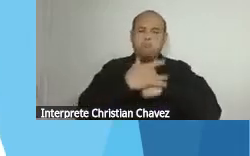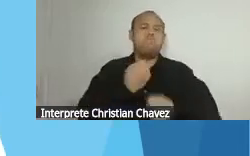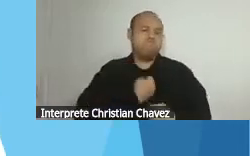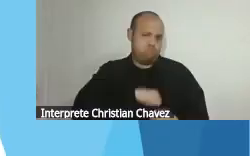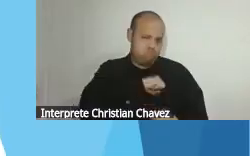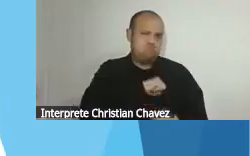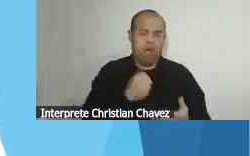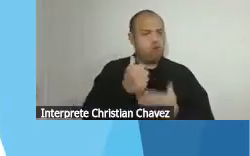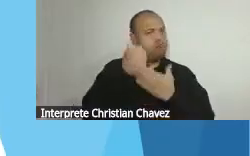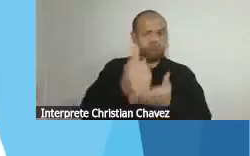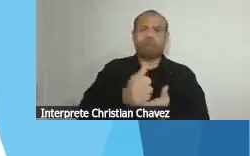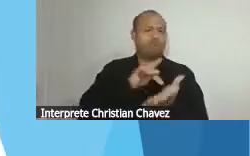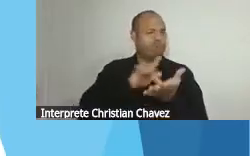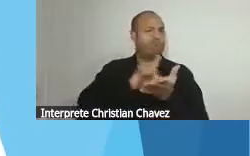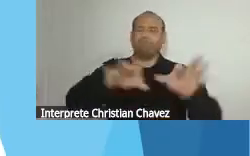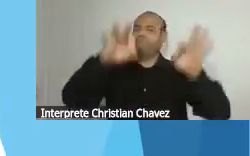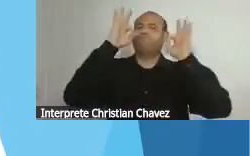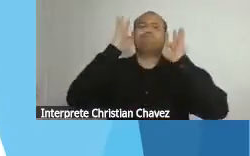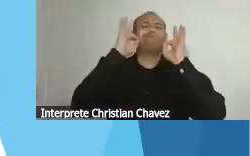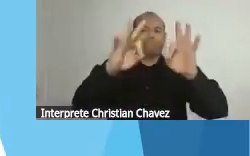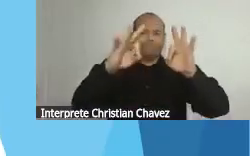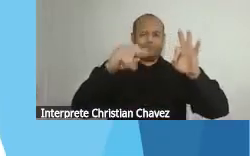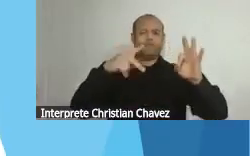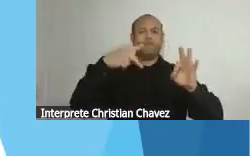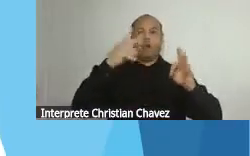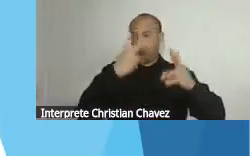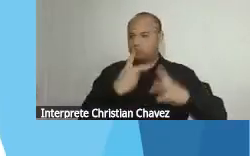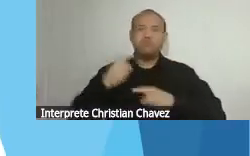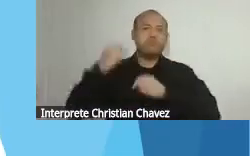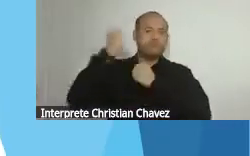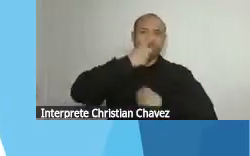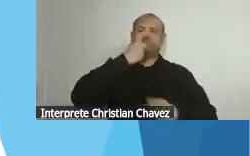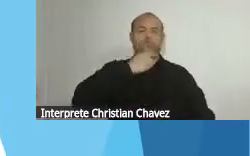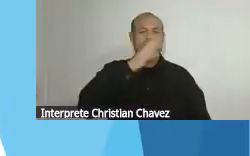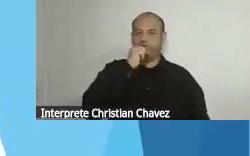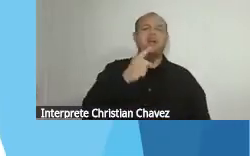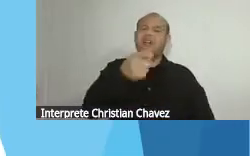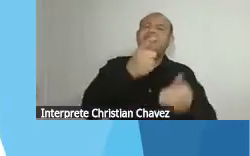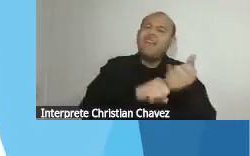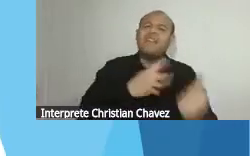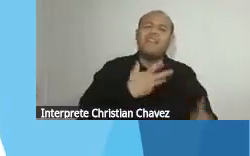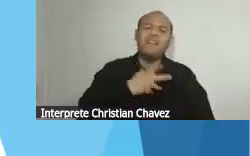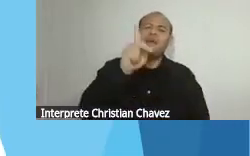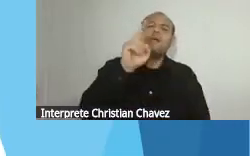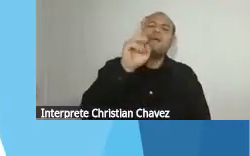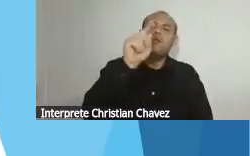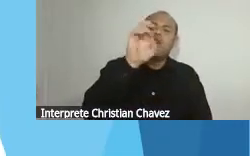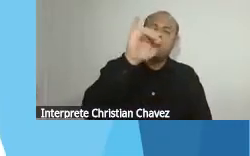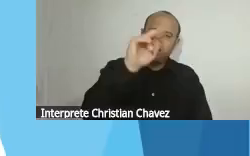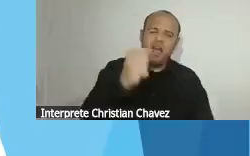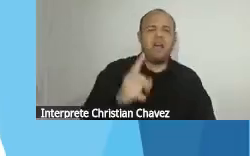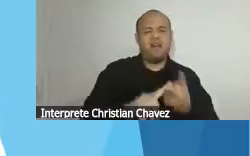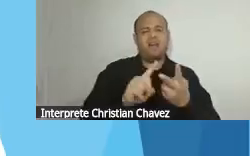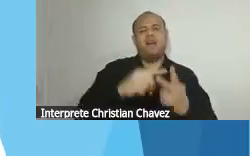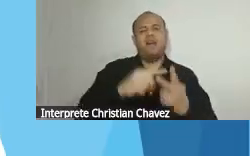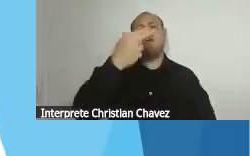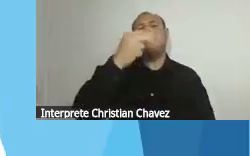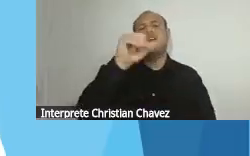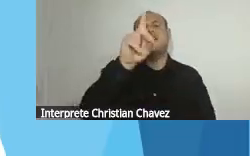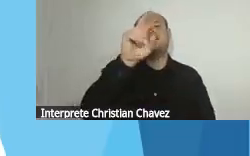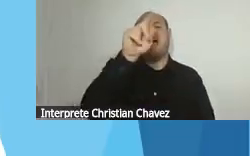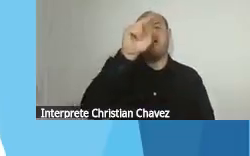puede aportar un poquito de proteína, te puede aportar un poco de hidrato de carbono, te puede aportar